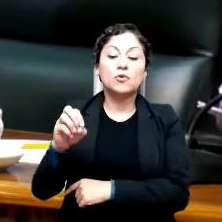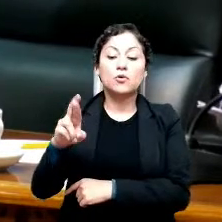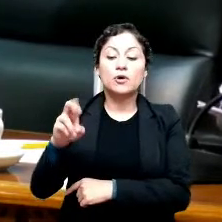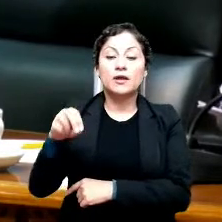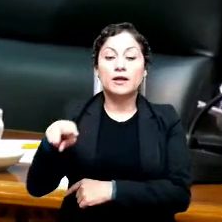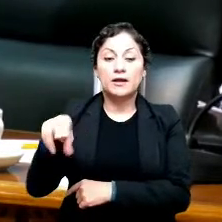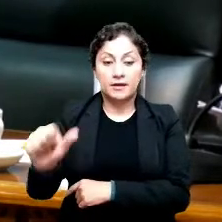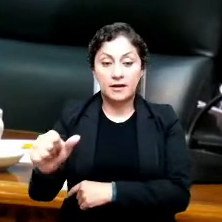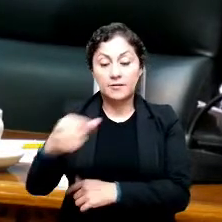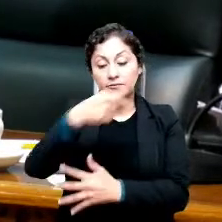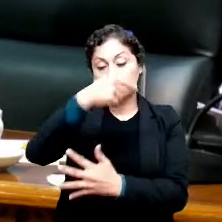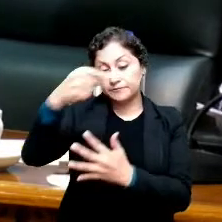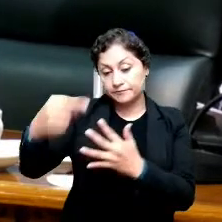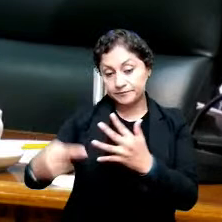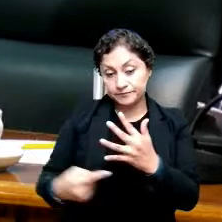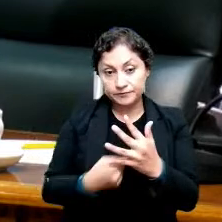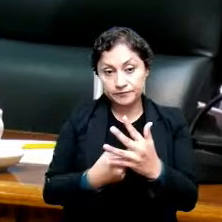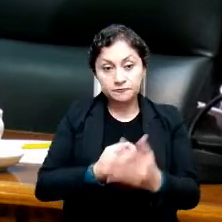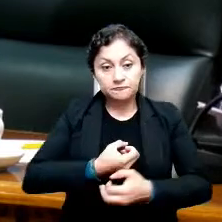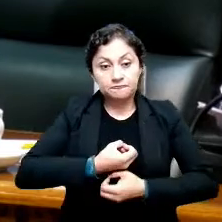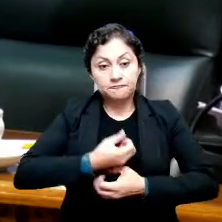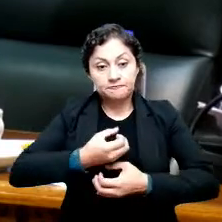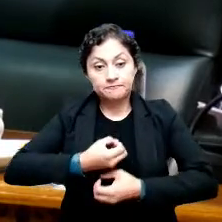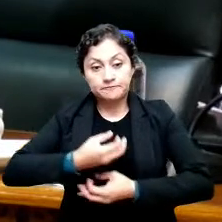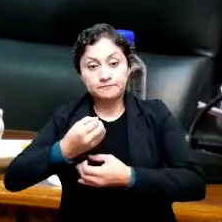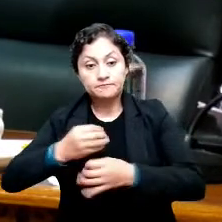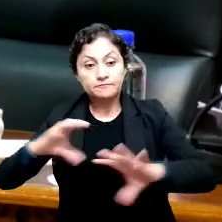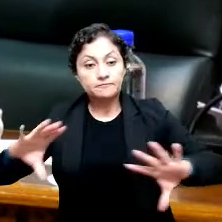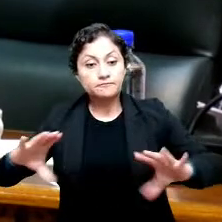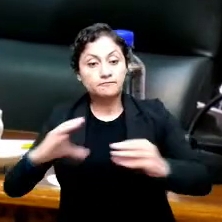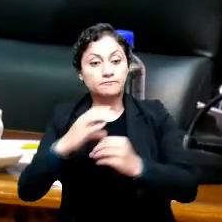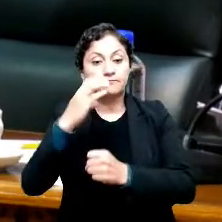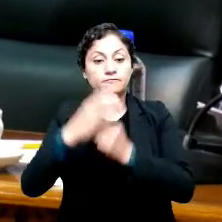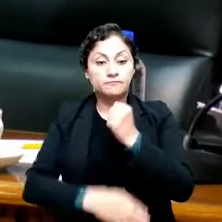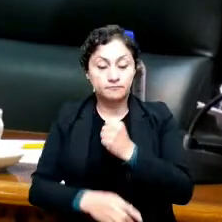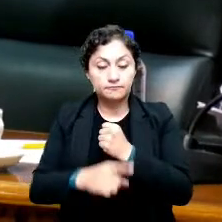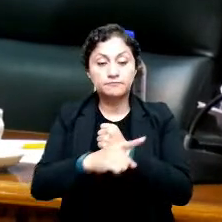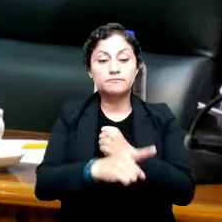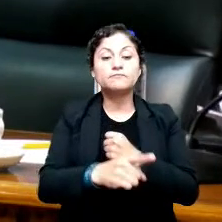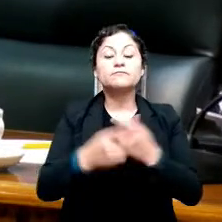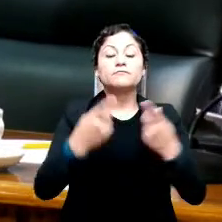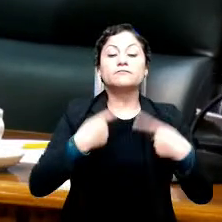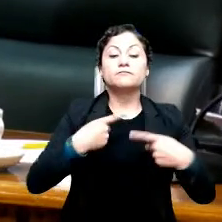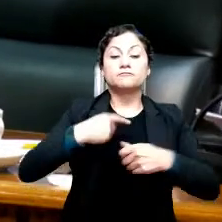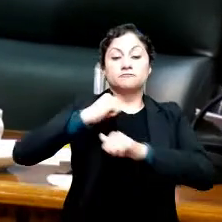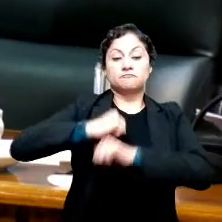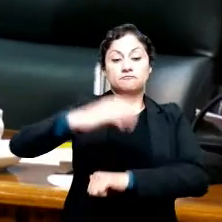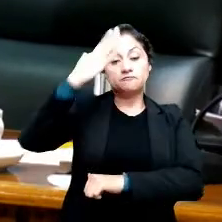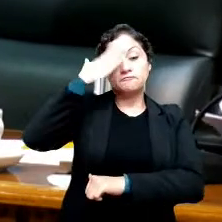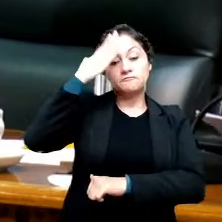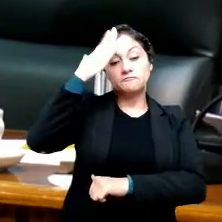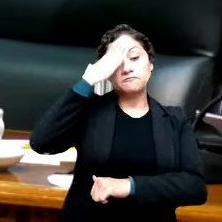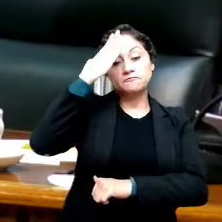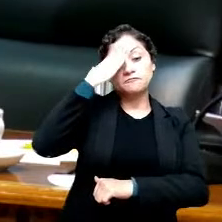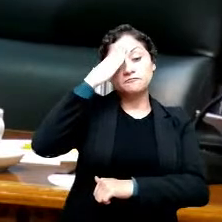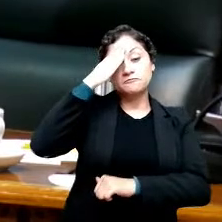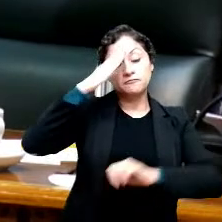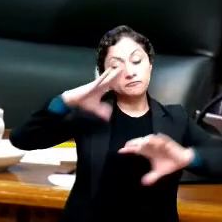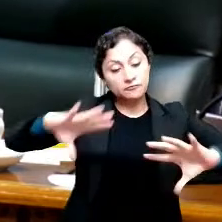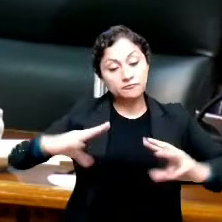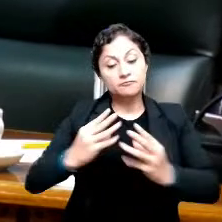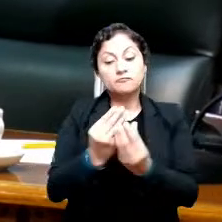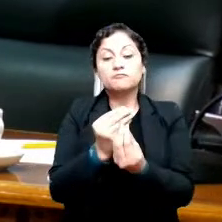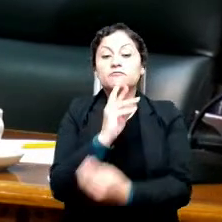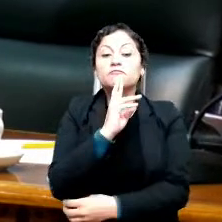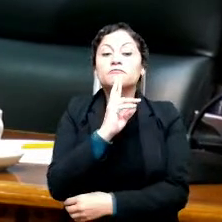Al concluir las intervenciones, el servidor público compareciente en una sola exposición dará respuesta